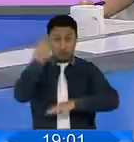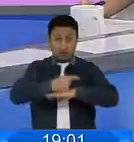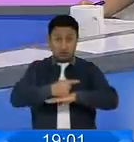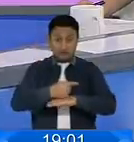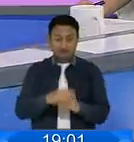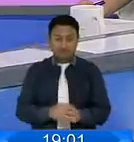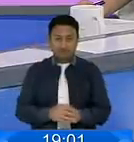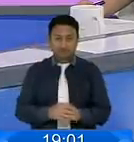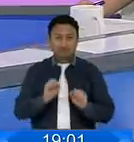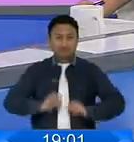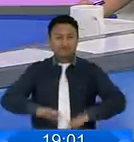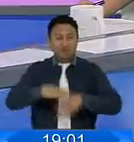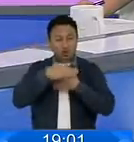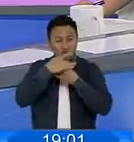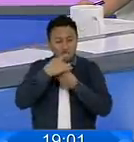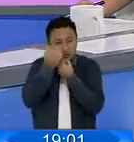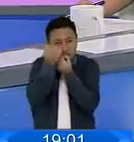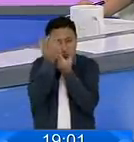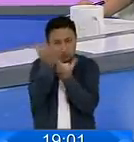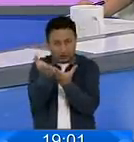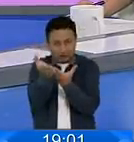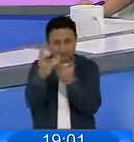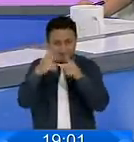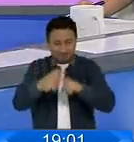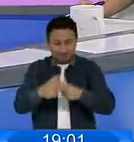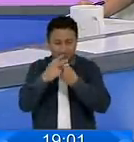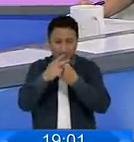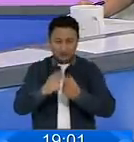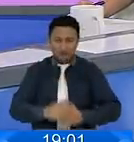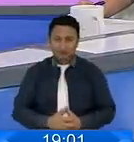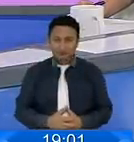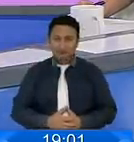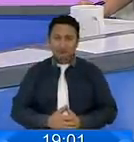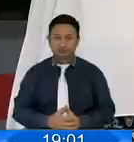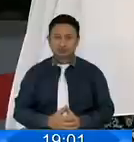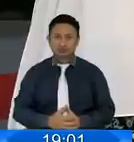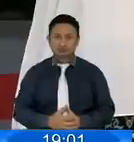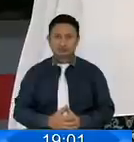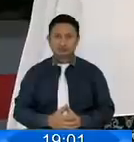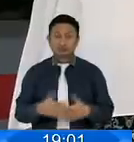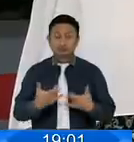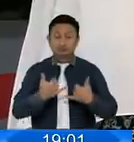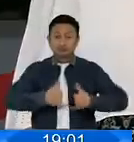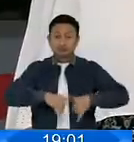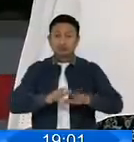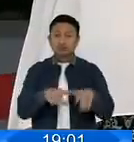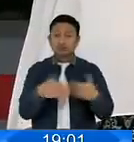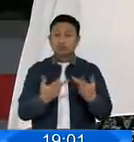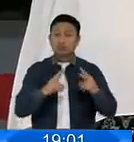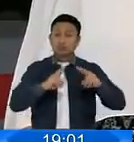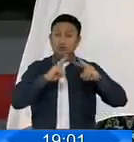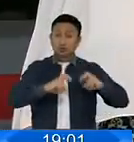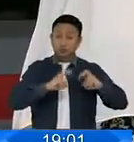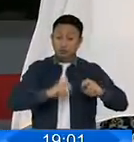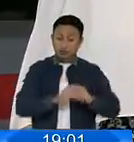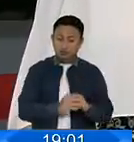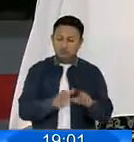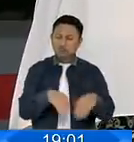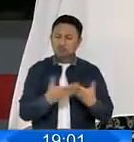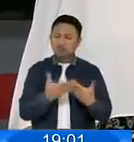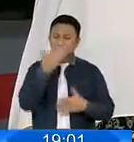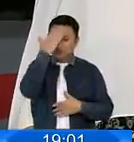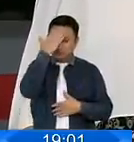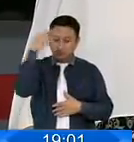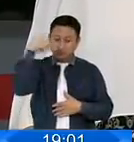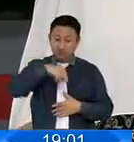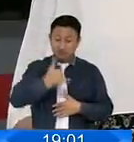Es un privilegio trabajar para ustedes. Aquí iniciamos. Continúan las investigaciones para conocer detalles del accidente que